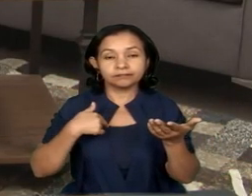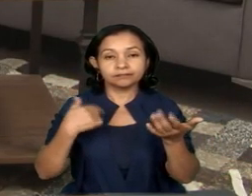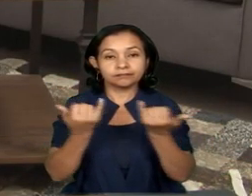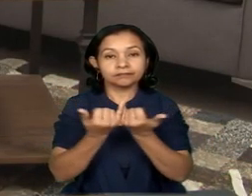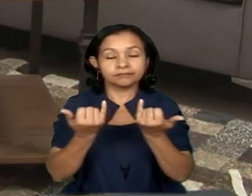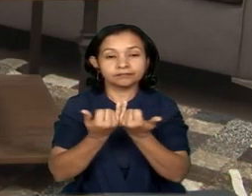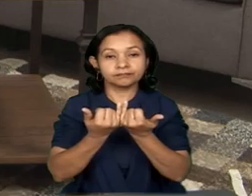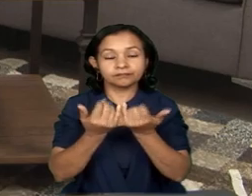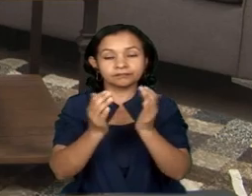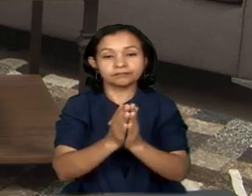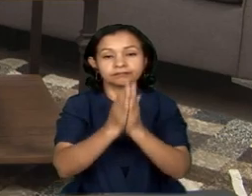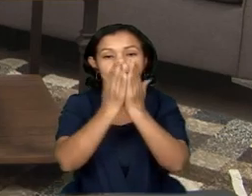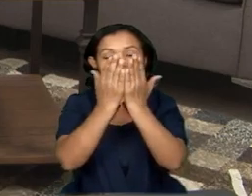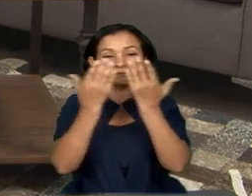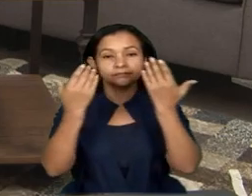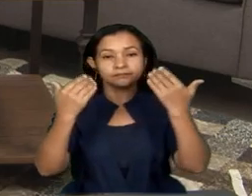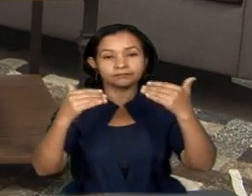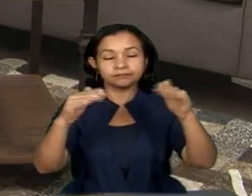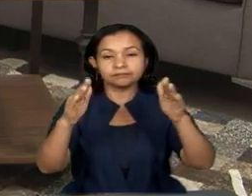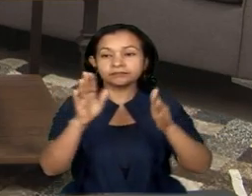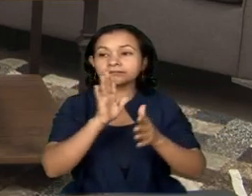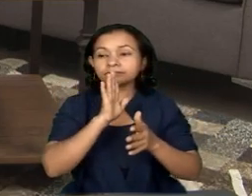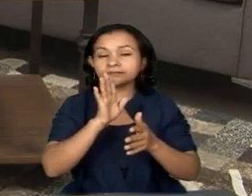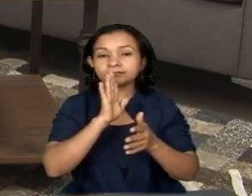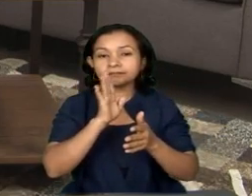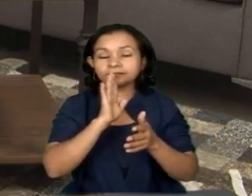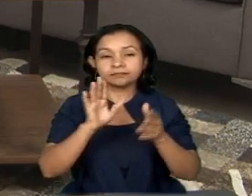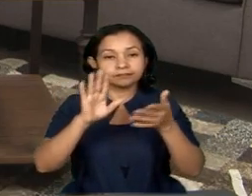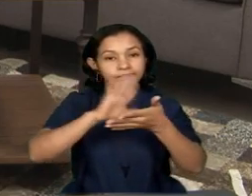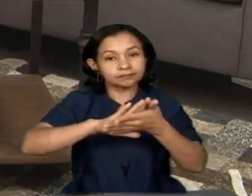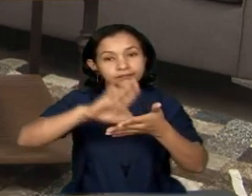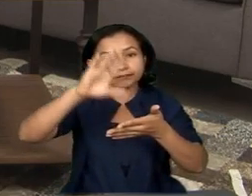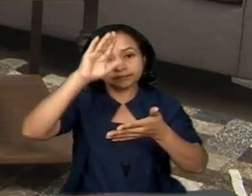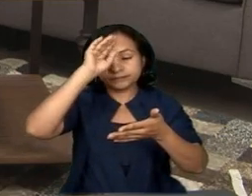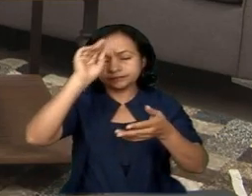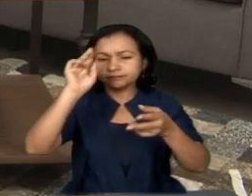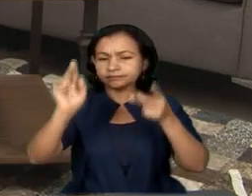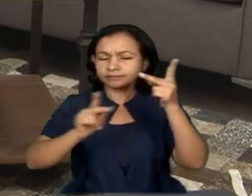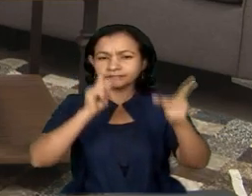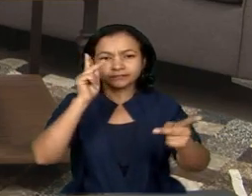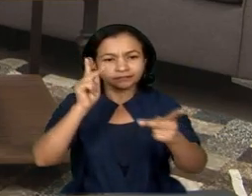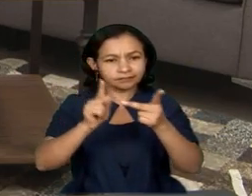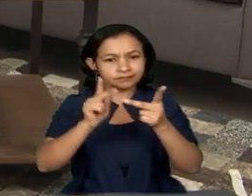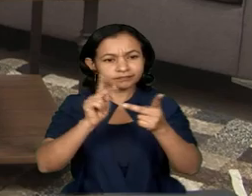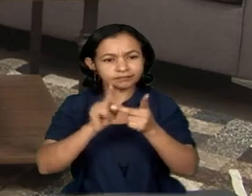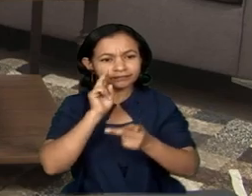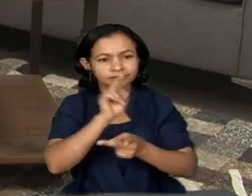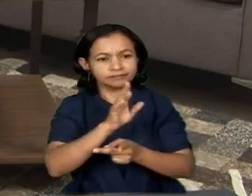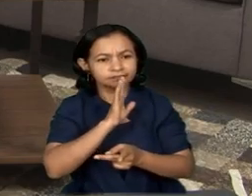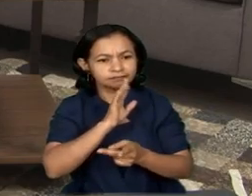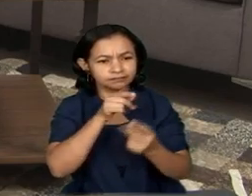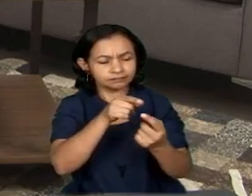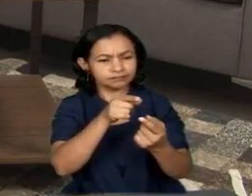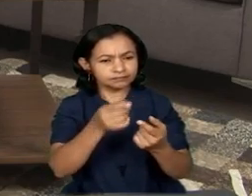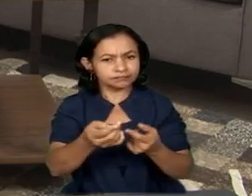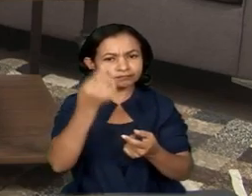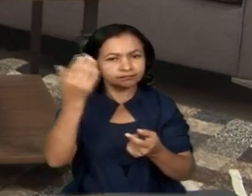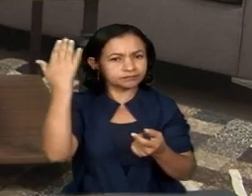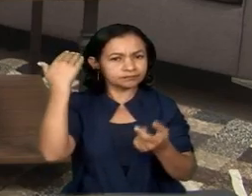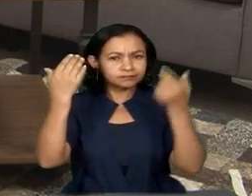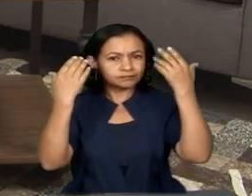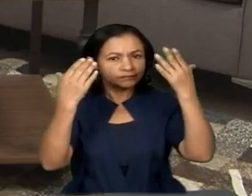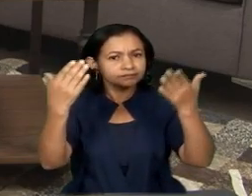en enciclopedias completas. Vos hablas con ellos y dominan perfectamente la historia, la actualidad